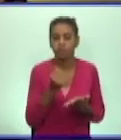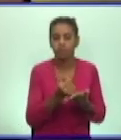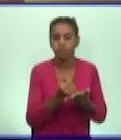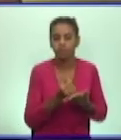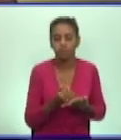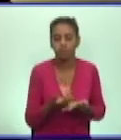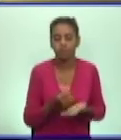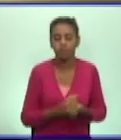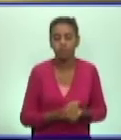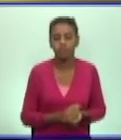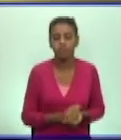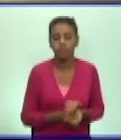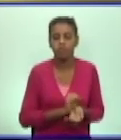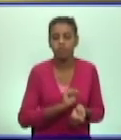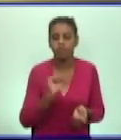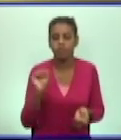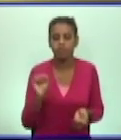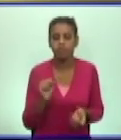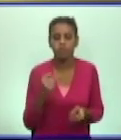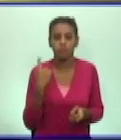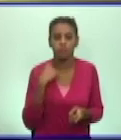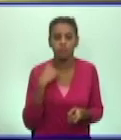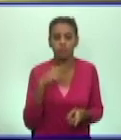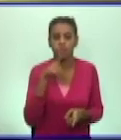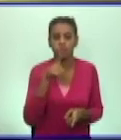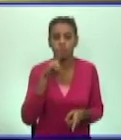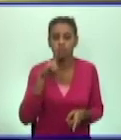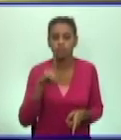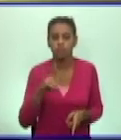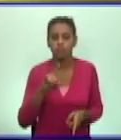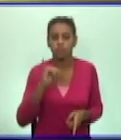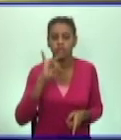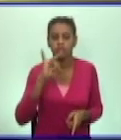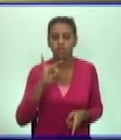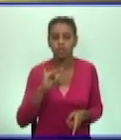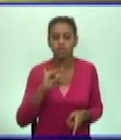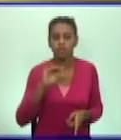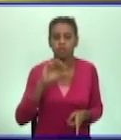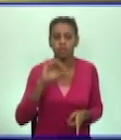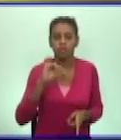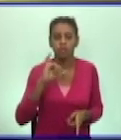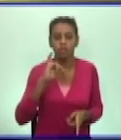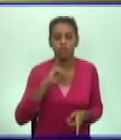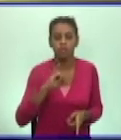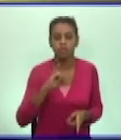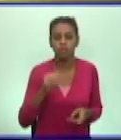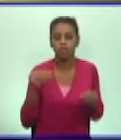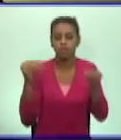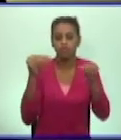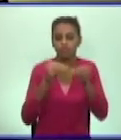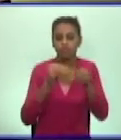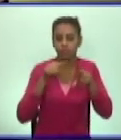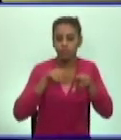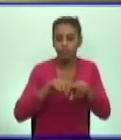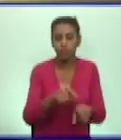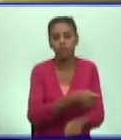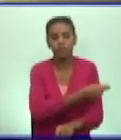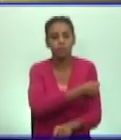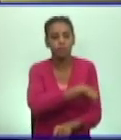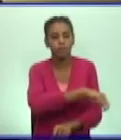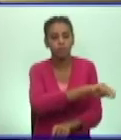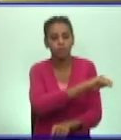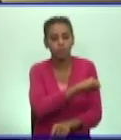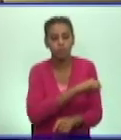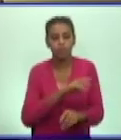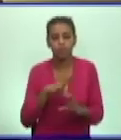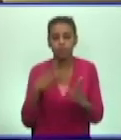Pero para 1976, muchachos, logró unirse este pueblo. Logró unirse las dos